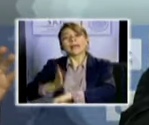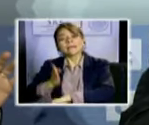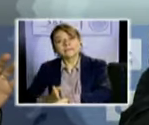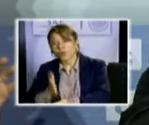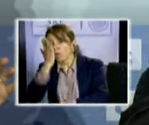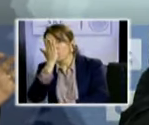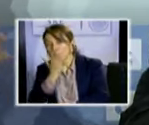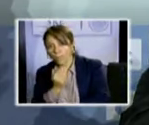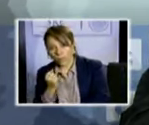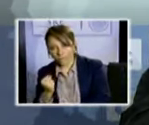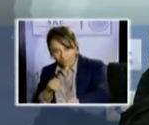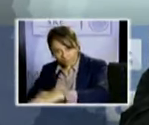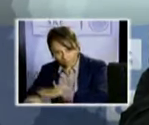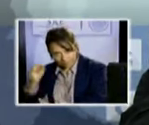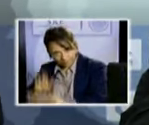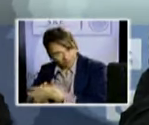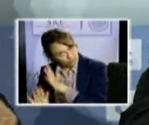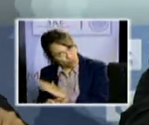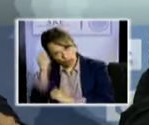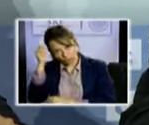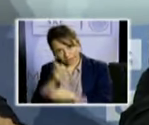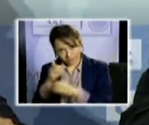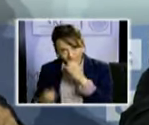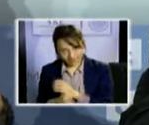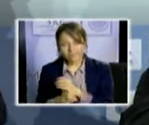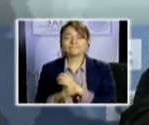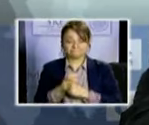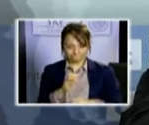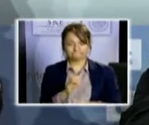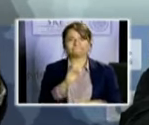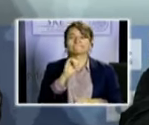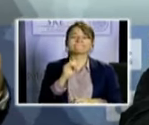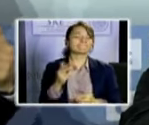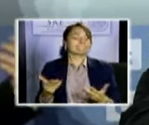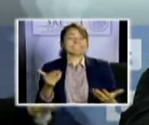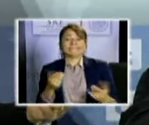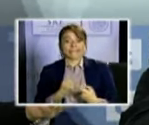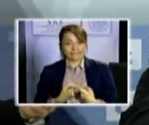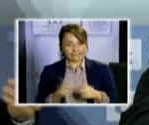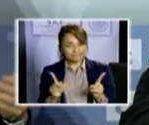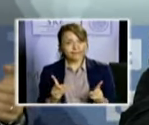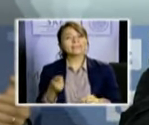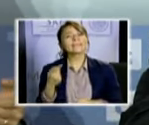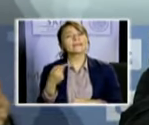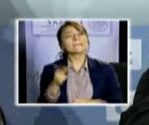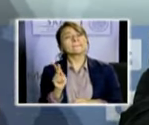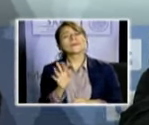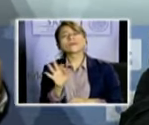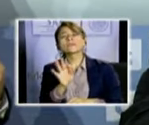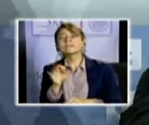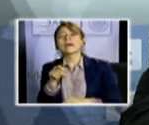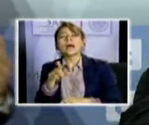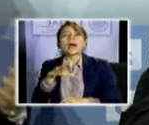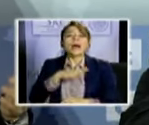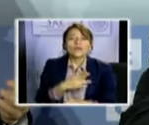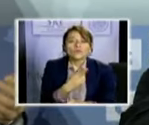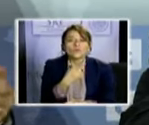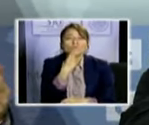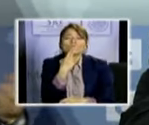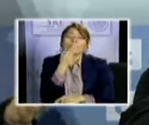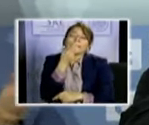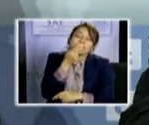no todas las drogas, sino con algún criterio, sobre todo cuando se trata de pequeñas cantidades. Hay que tomar en cuenta el impacto